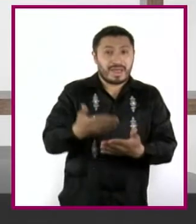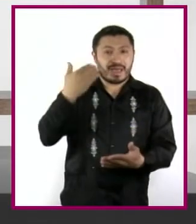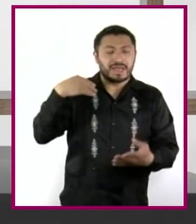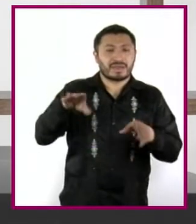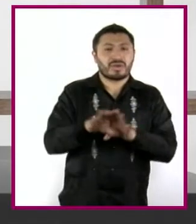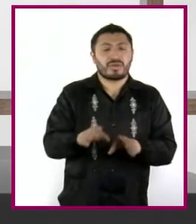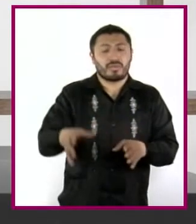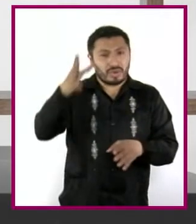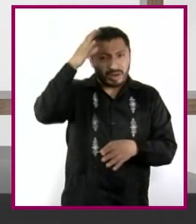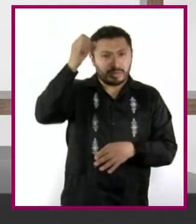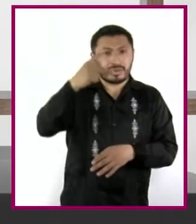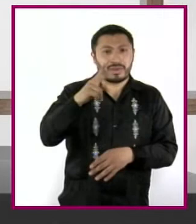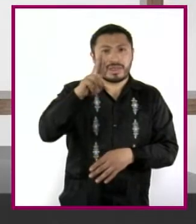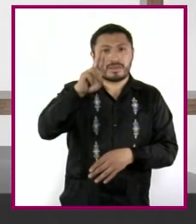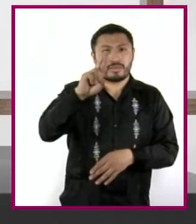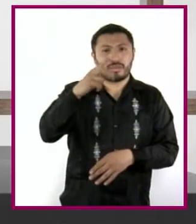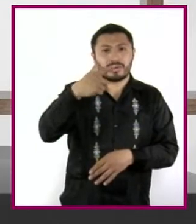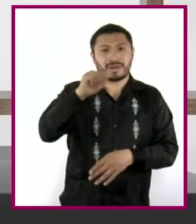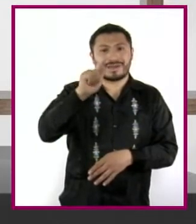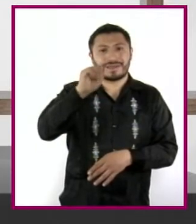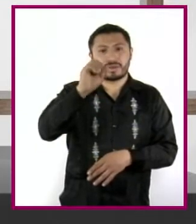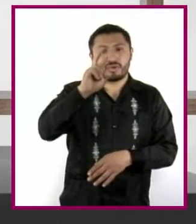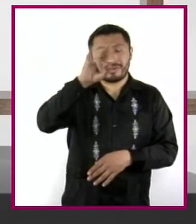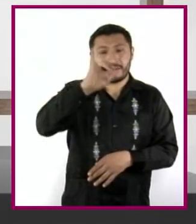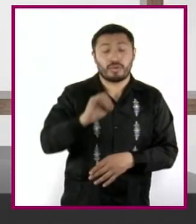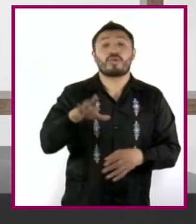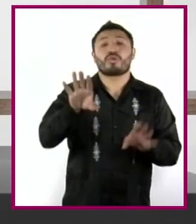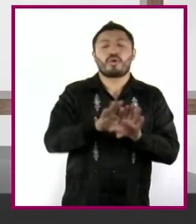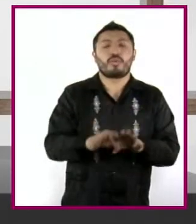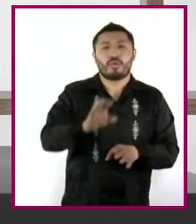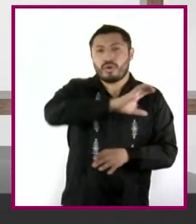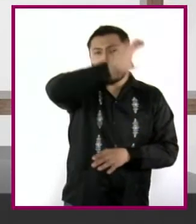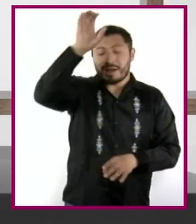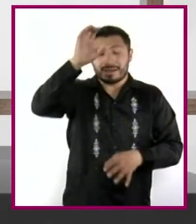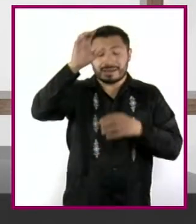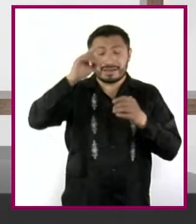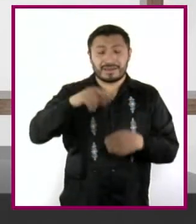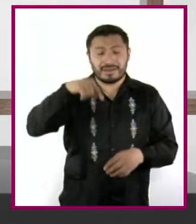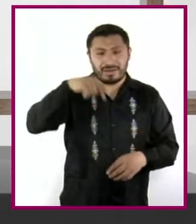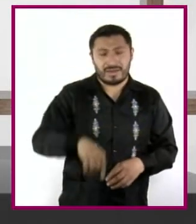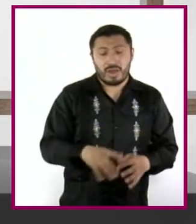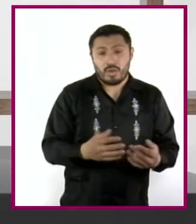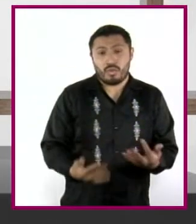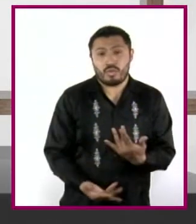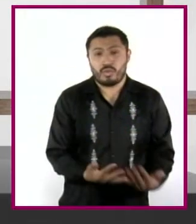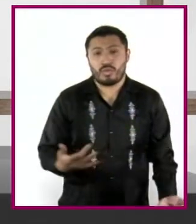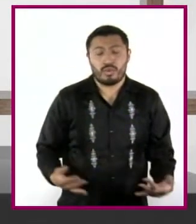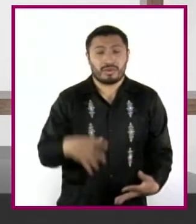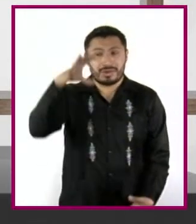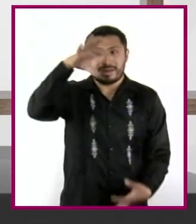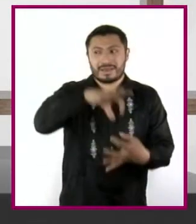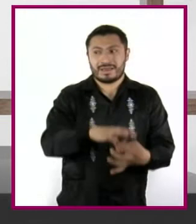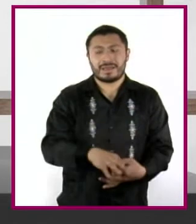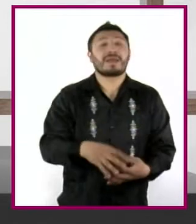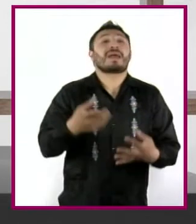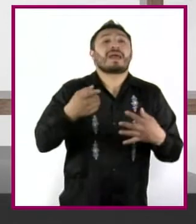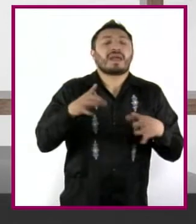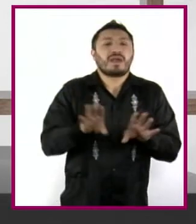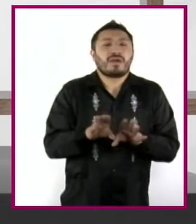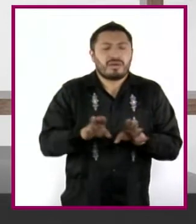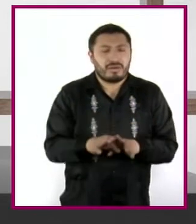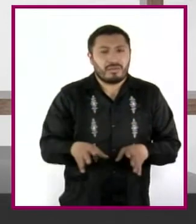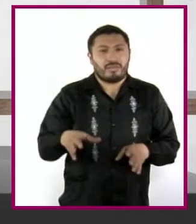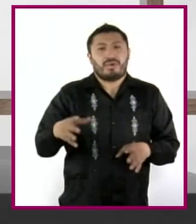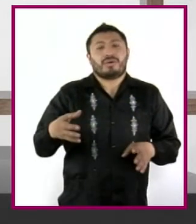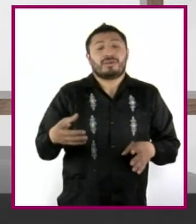del purgatorio? Ese espacio entre el cielo y el infierno que permitió dejar de pensar exclusivamente al sujeto desde los polos opuestos del